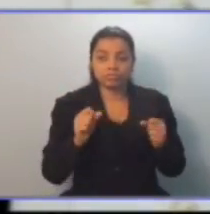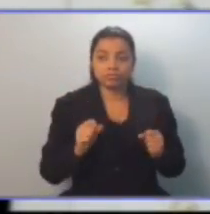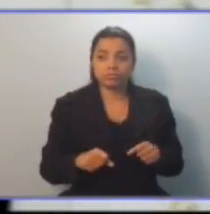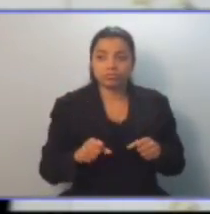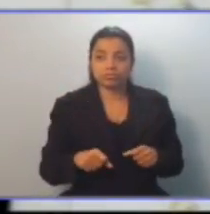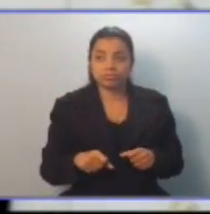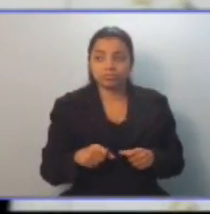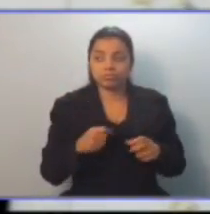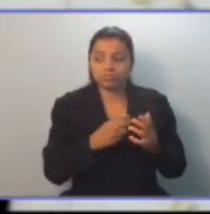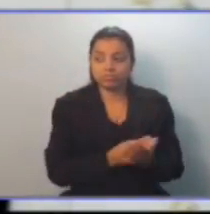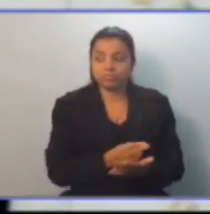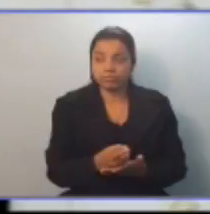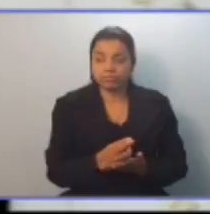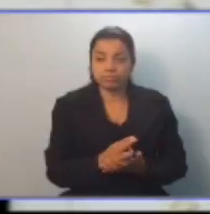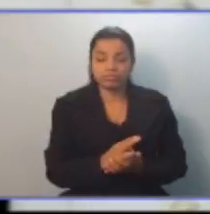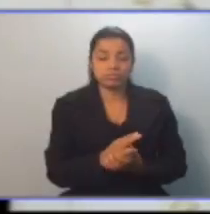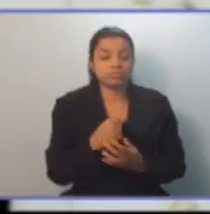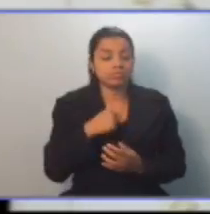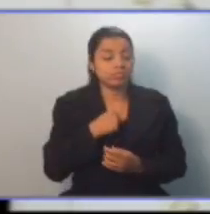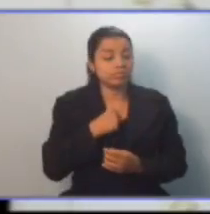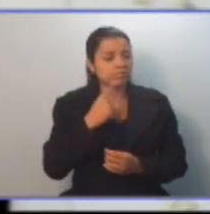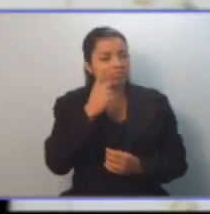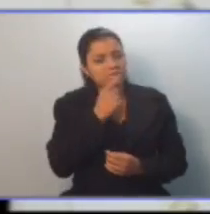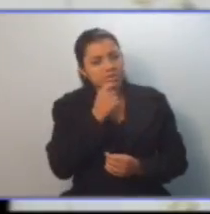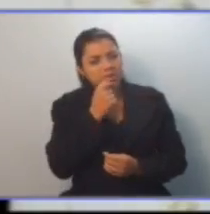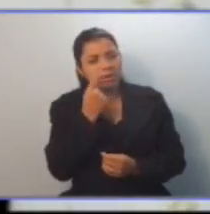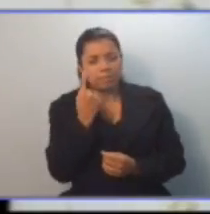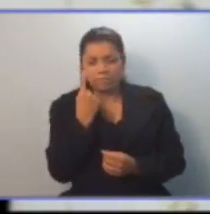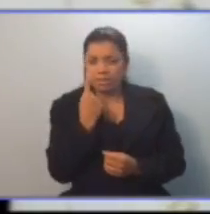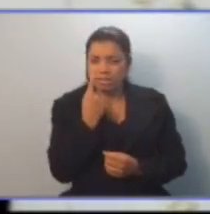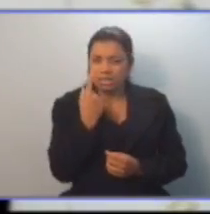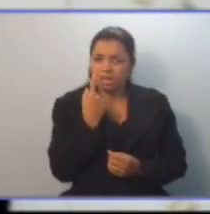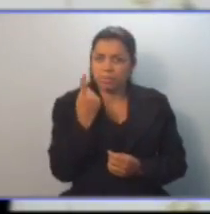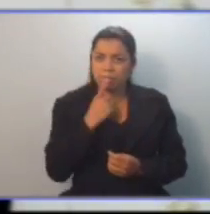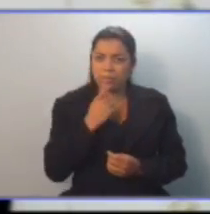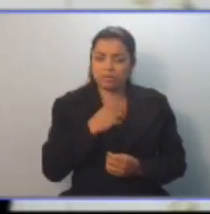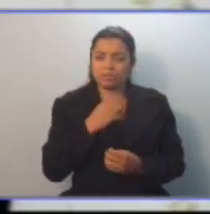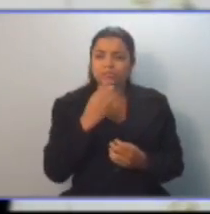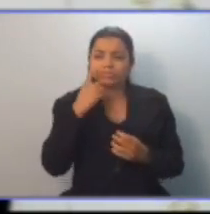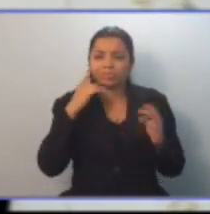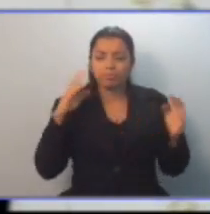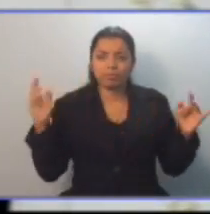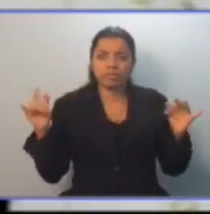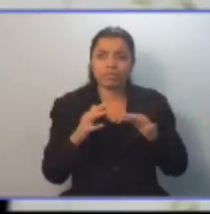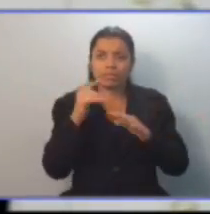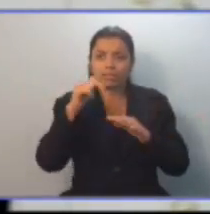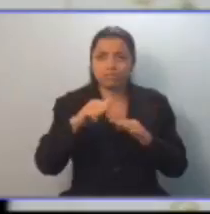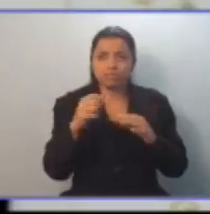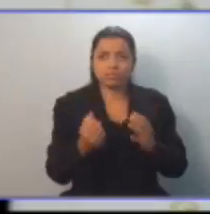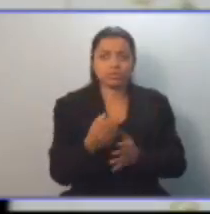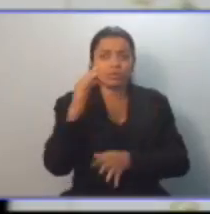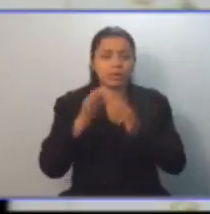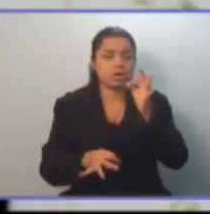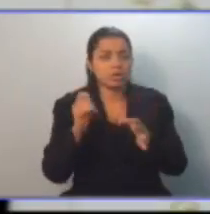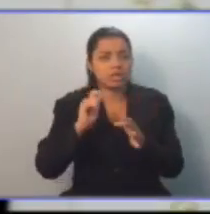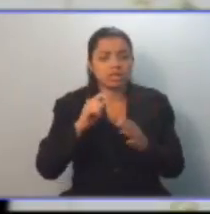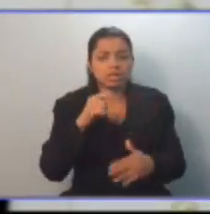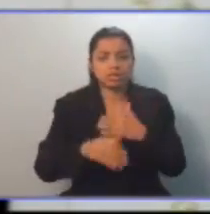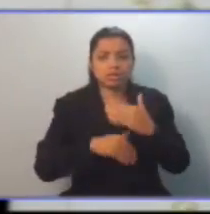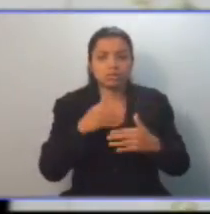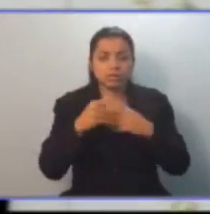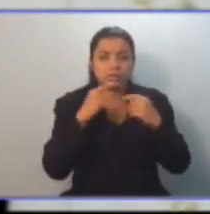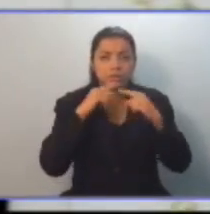esa transparencia. Hace poco alguien me preguntaba, ¿y dónde puedo yo encontrar cuáles son las audiencias que van a haber ahora en los nuevos juzgados de lo contencioso